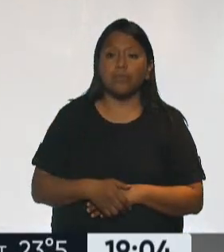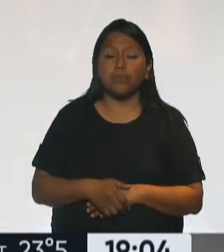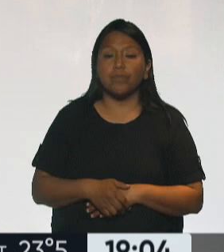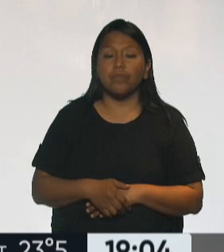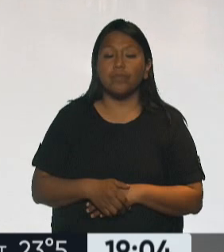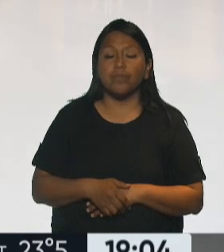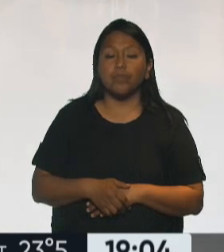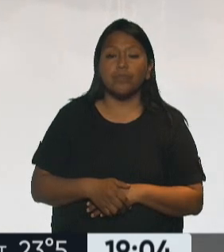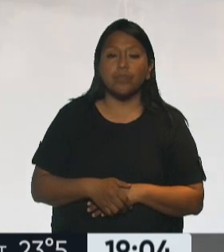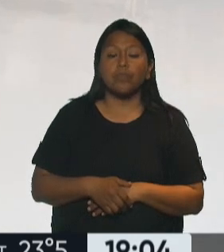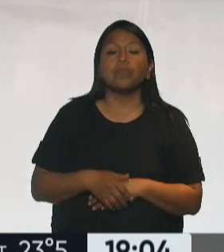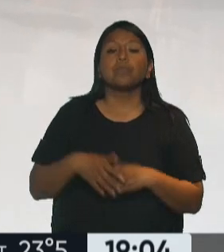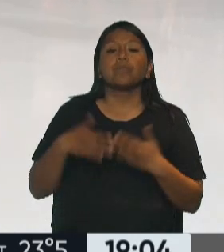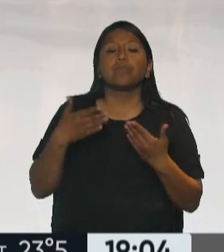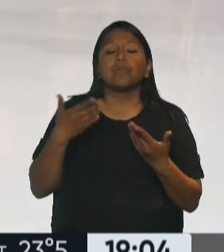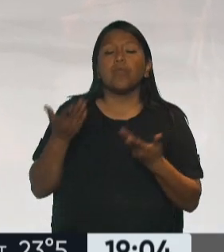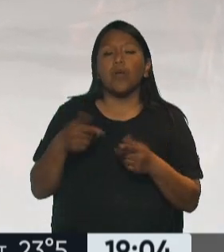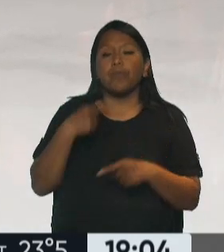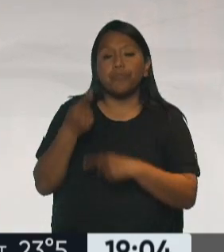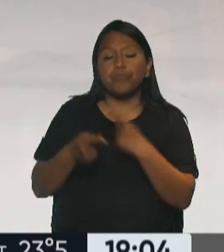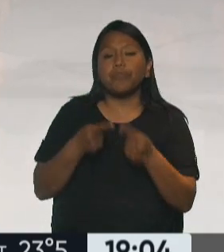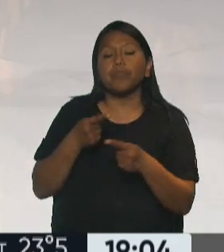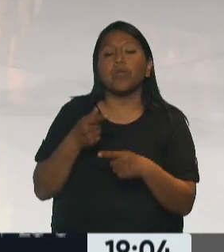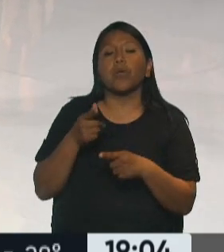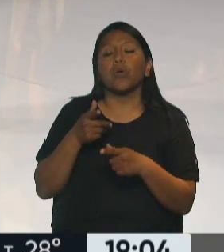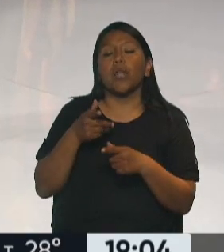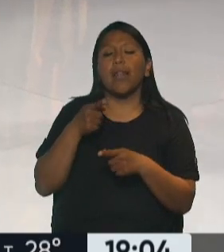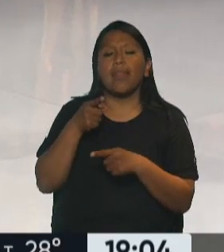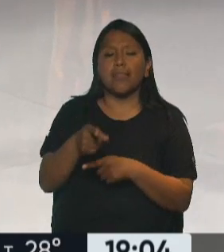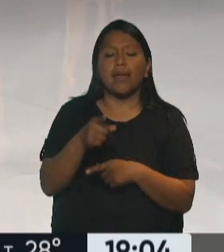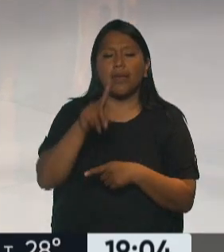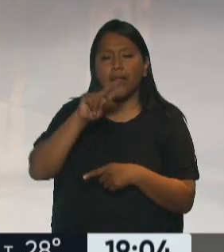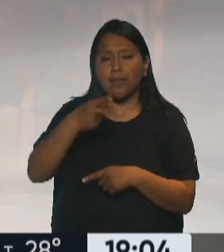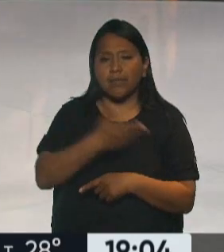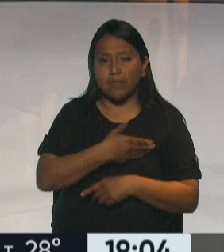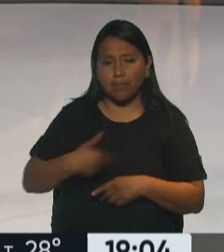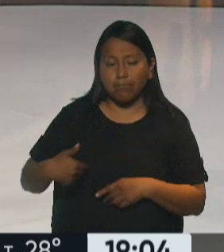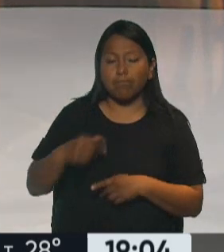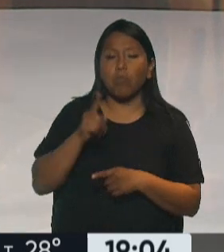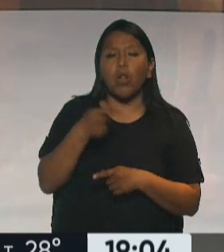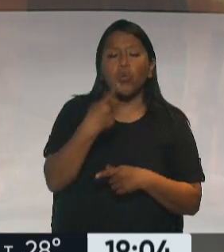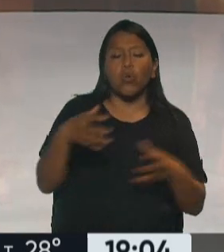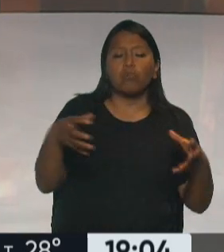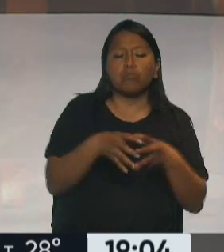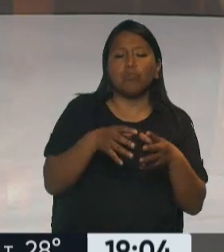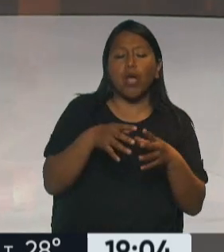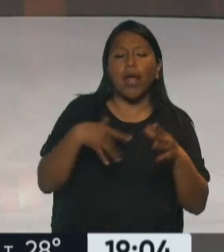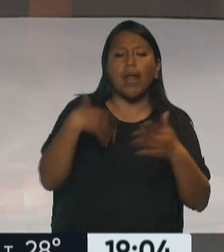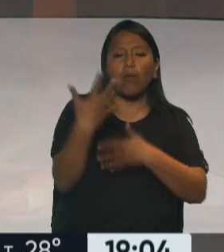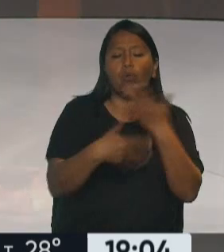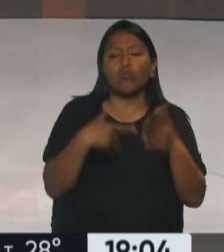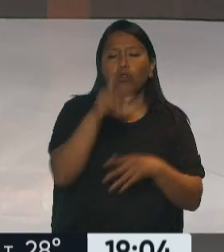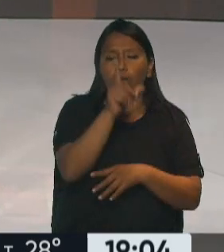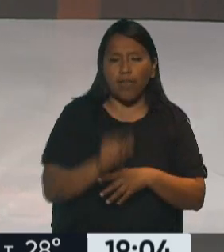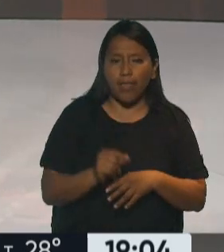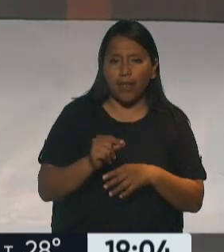Y seguimos hablando del intento de homicidio contra la vicepresidenta Cristina Fernández de Kirchner y de algunos sectores como Revolución Federal, que es este